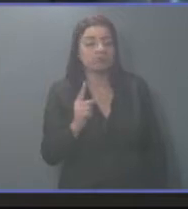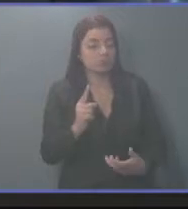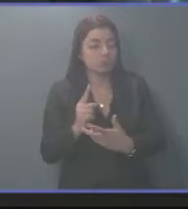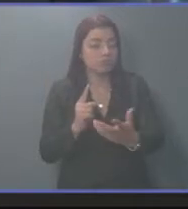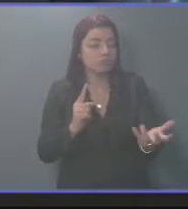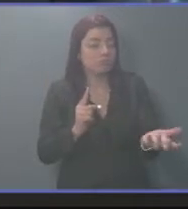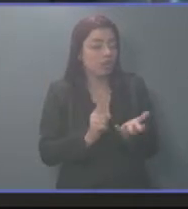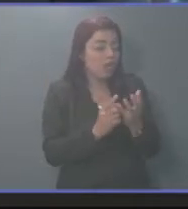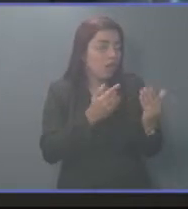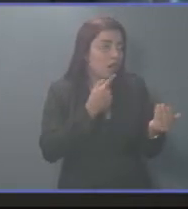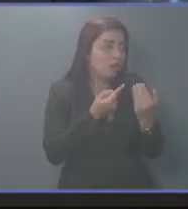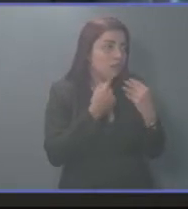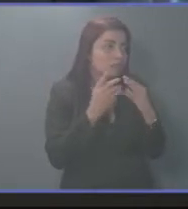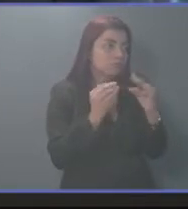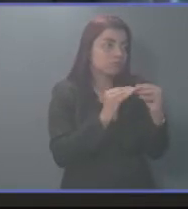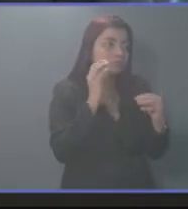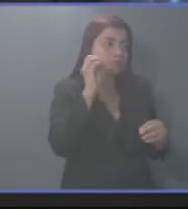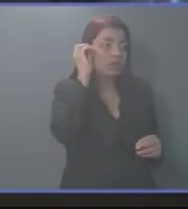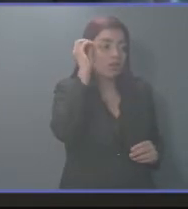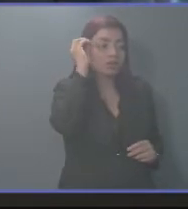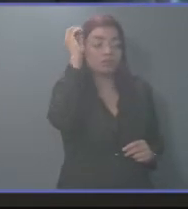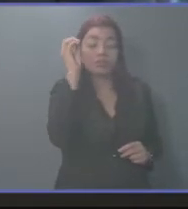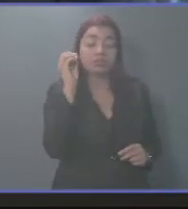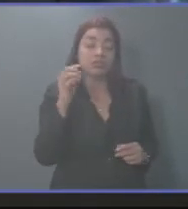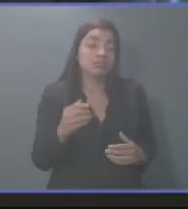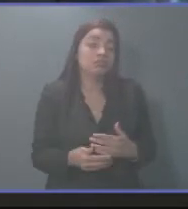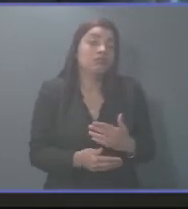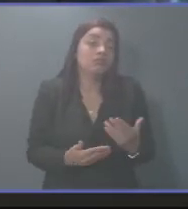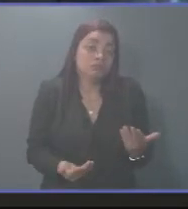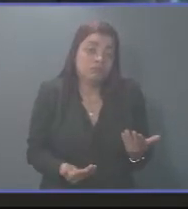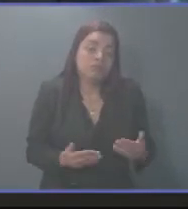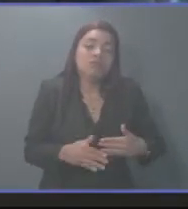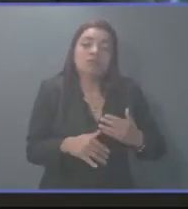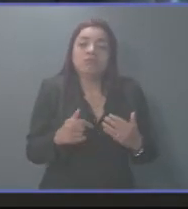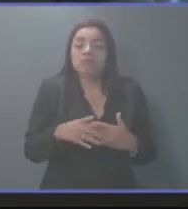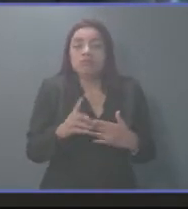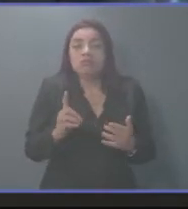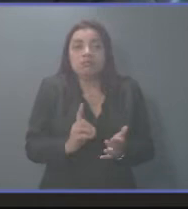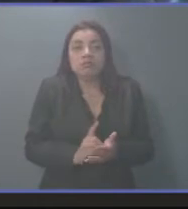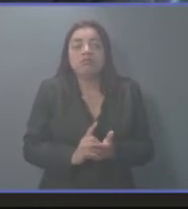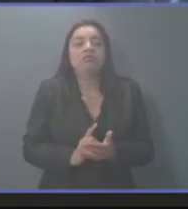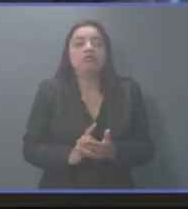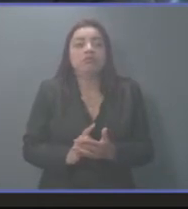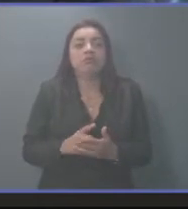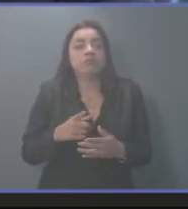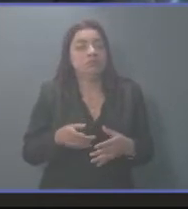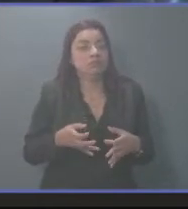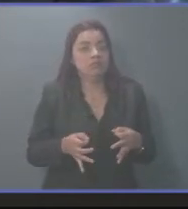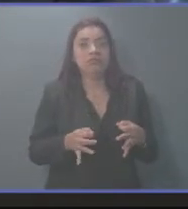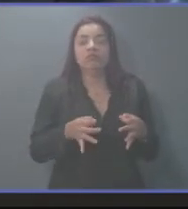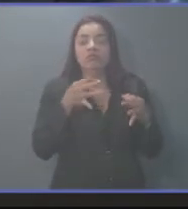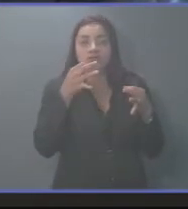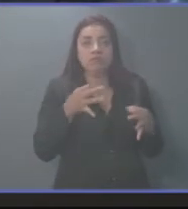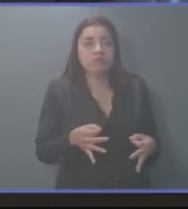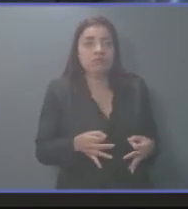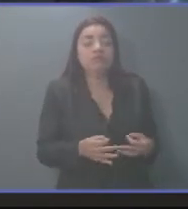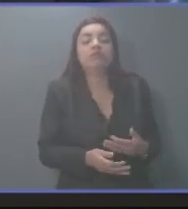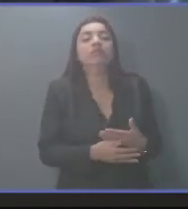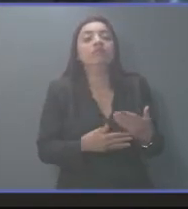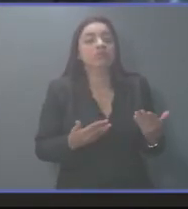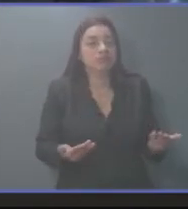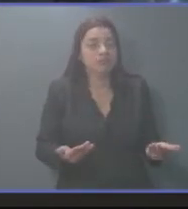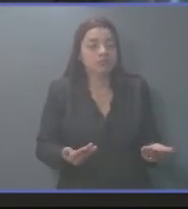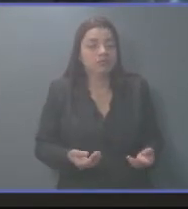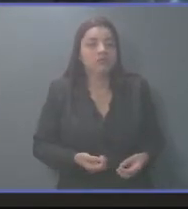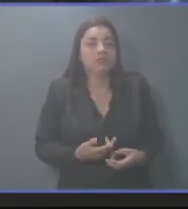las mociones de mérito objeto de estudio, en la que los diputados mocionantes de manera extraoficial